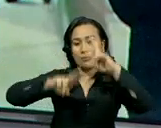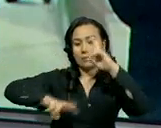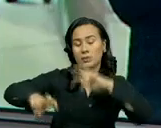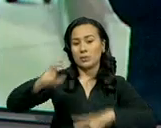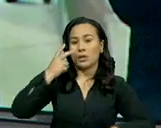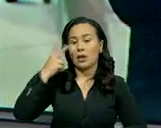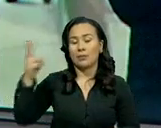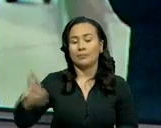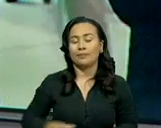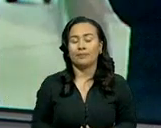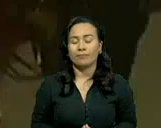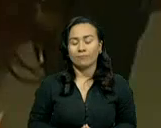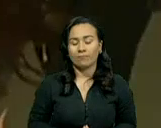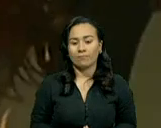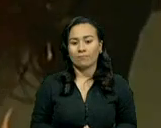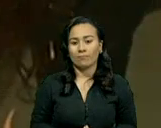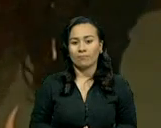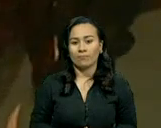detalles.